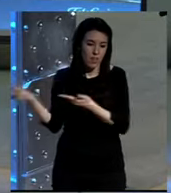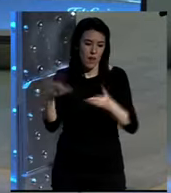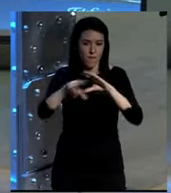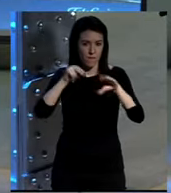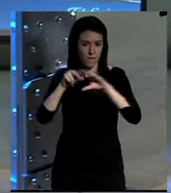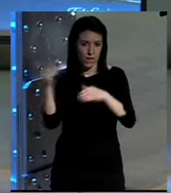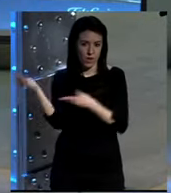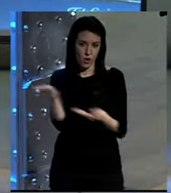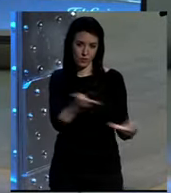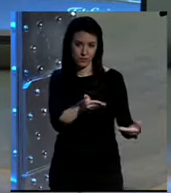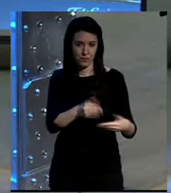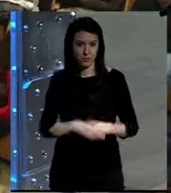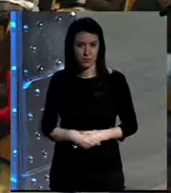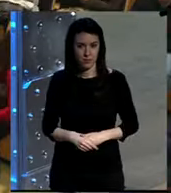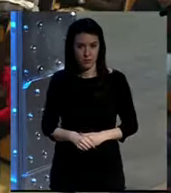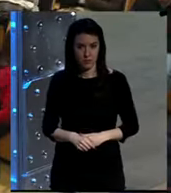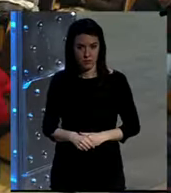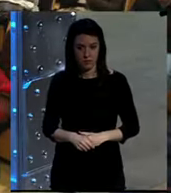vídeo.